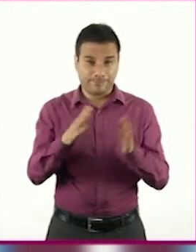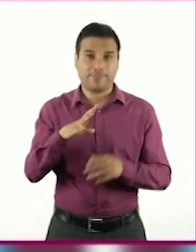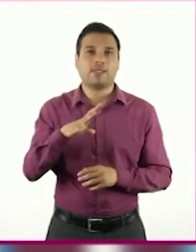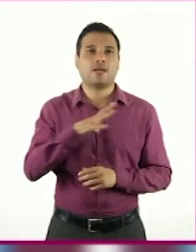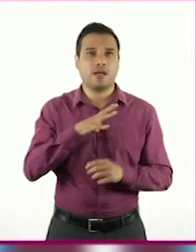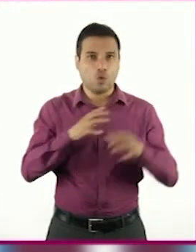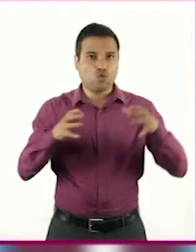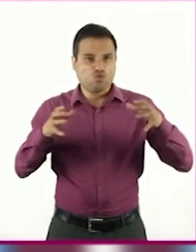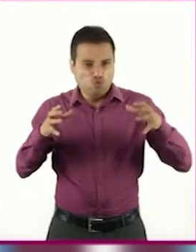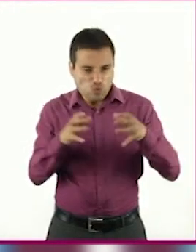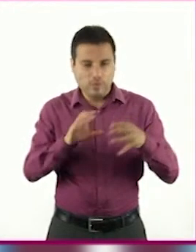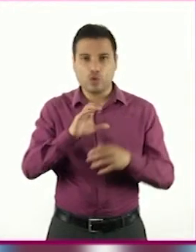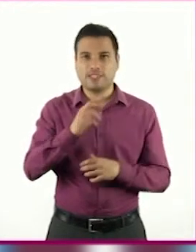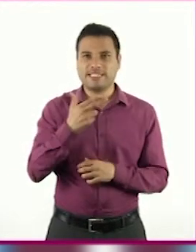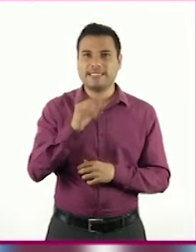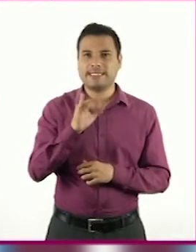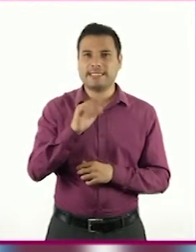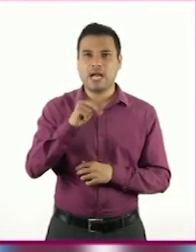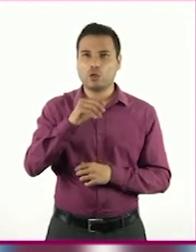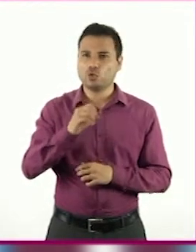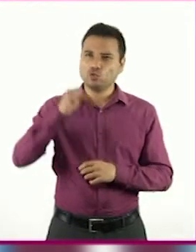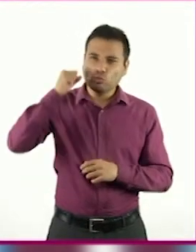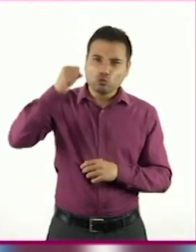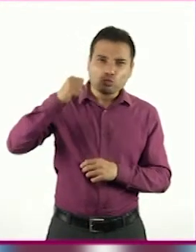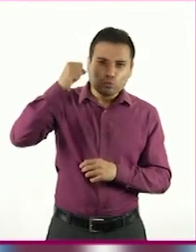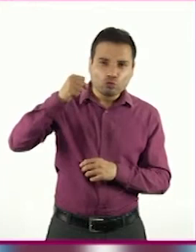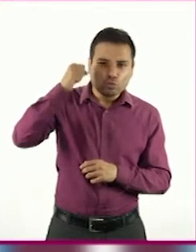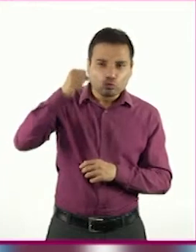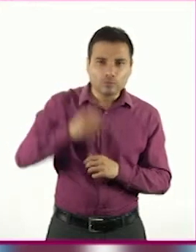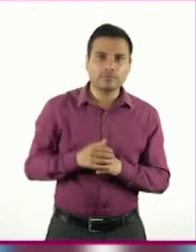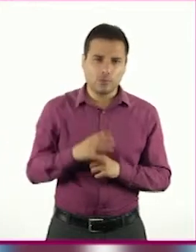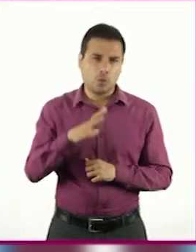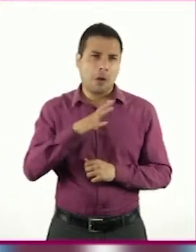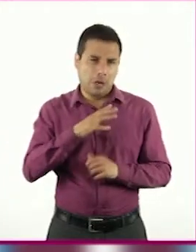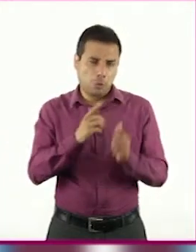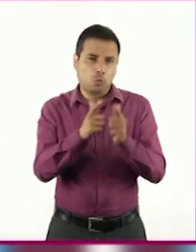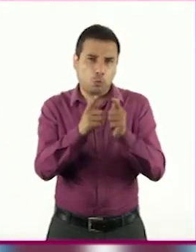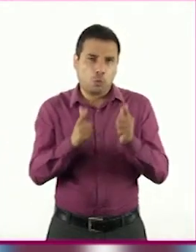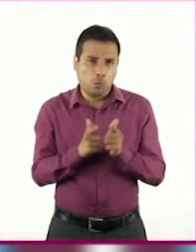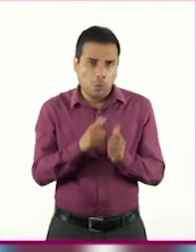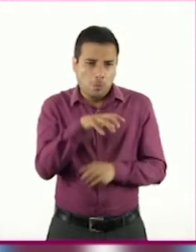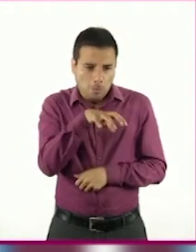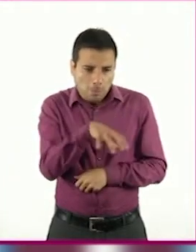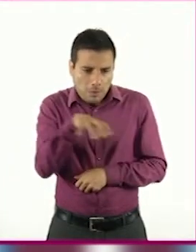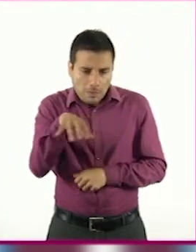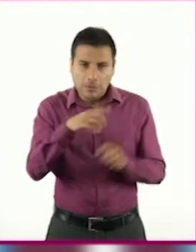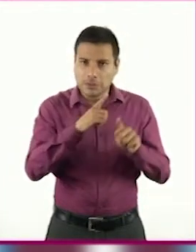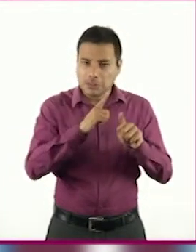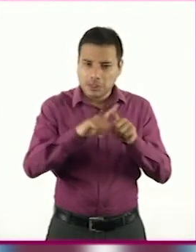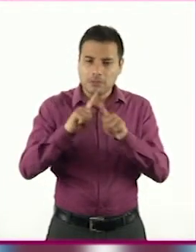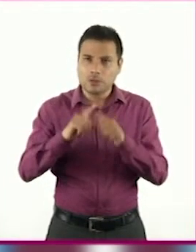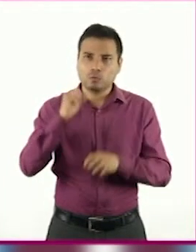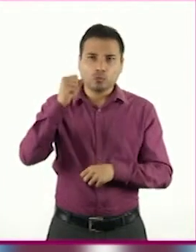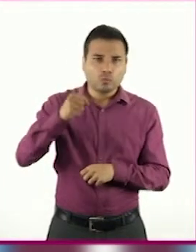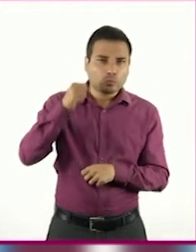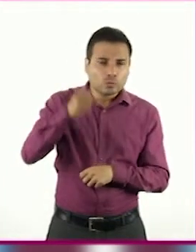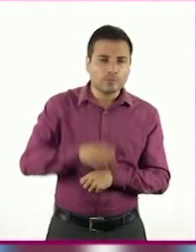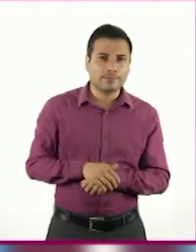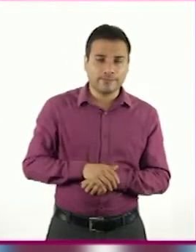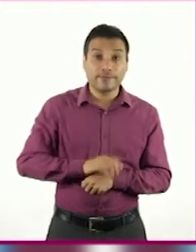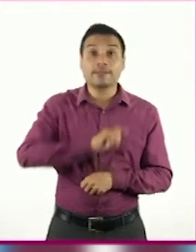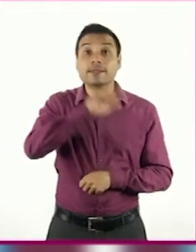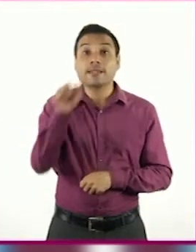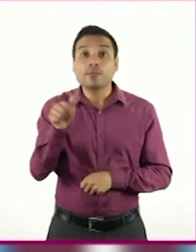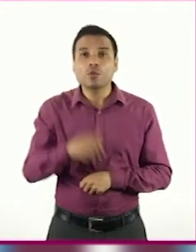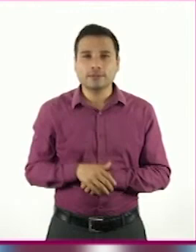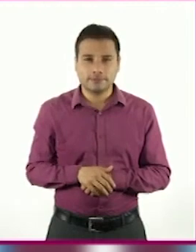el movimiento chicano, que en realidad fue una combinación de varios movimientos que han sido considerados precursores de la